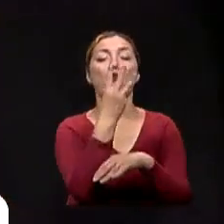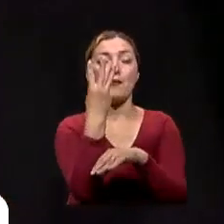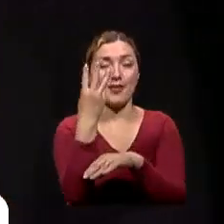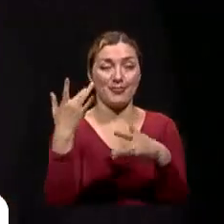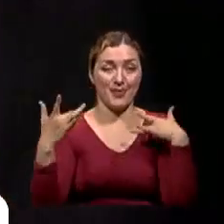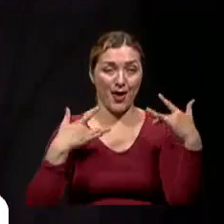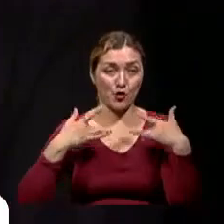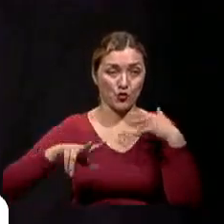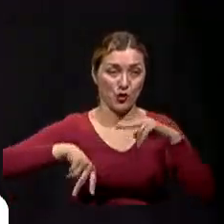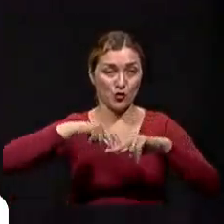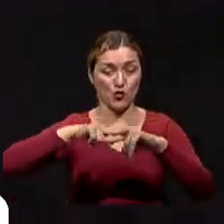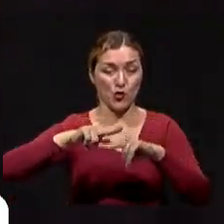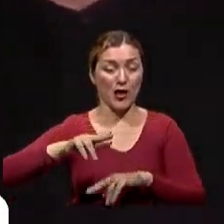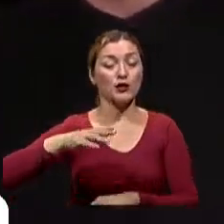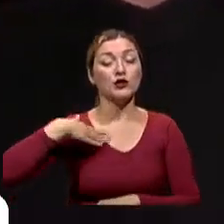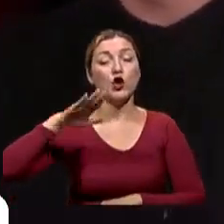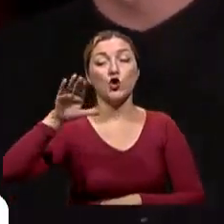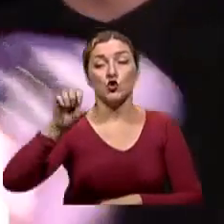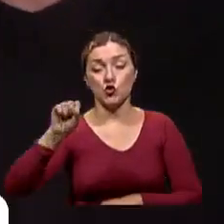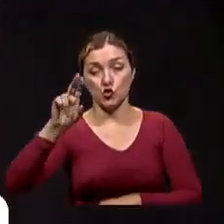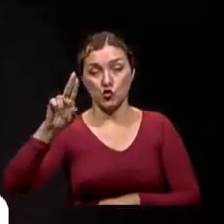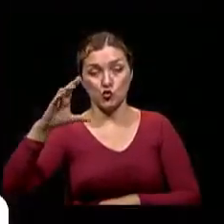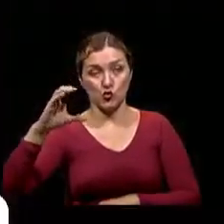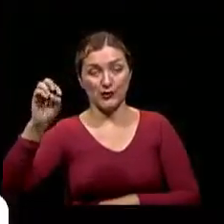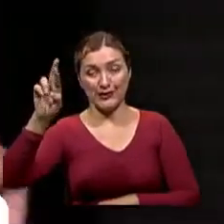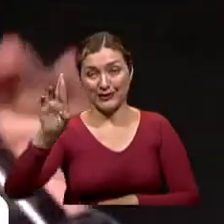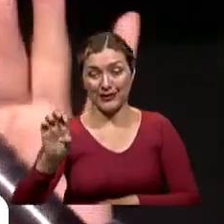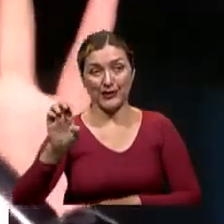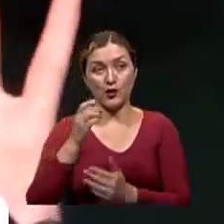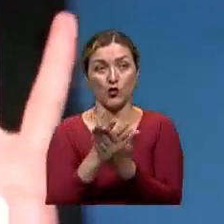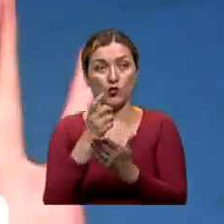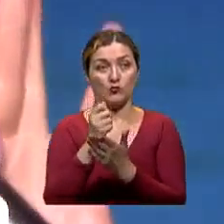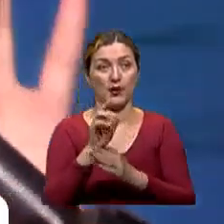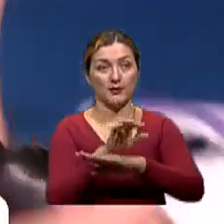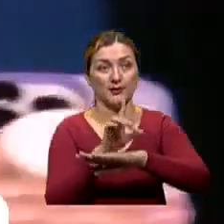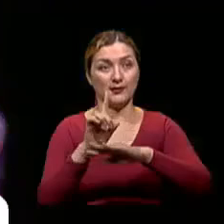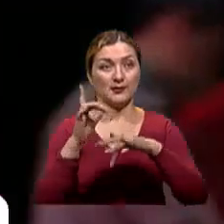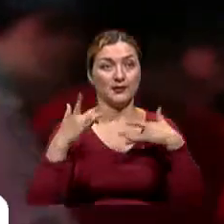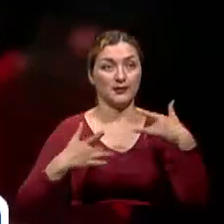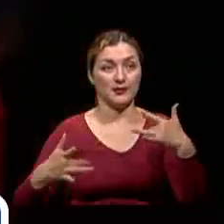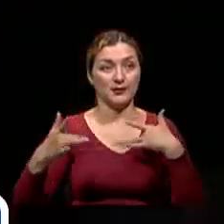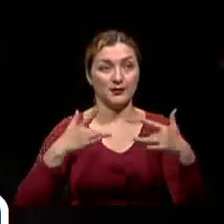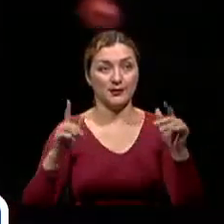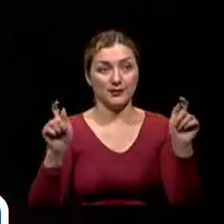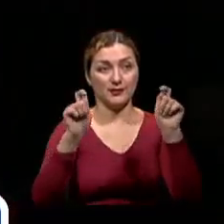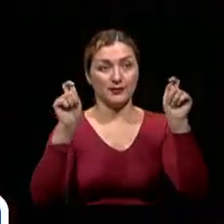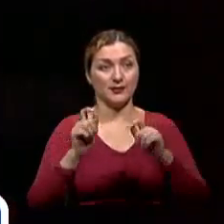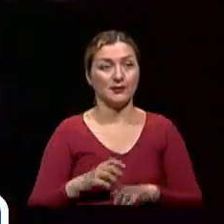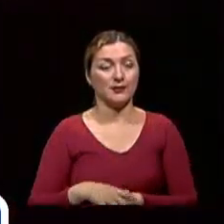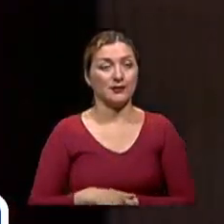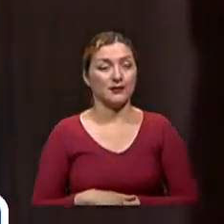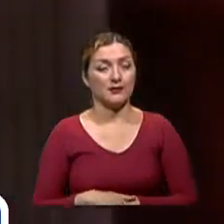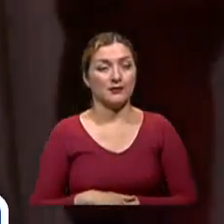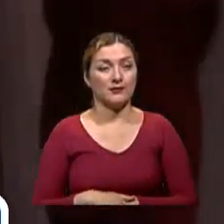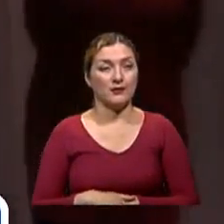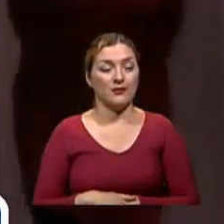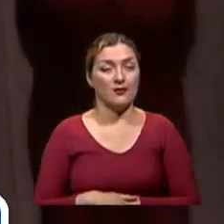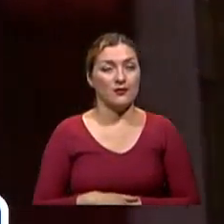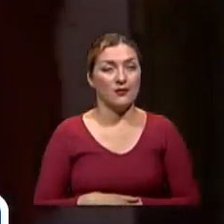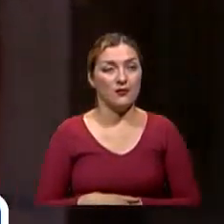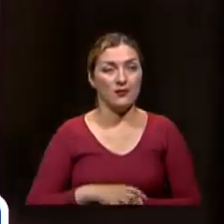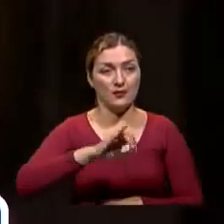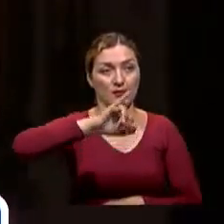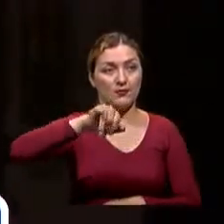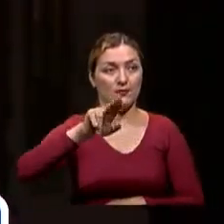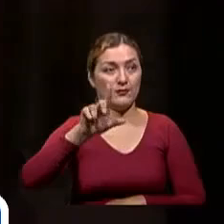y también en la boletería. Así es. Rápidamente vamos a hablar con la directora de teatro porque están de celebración, como ya los decía. Aquí está Julia.